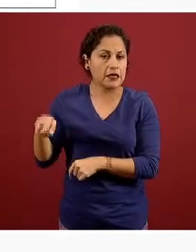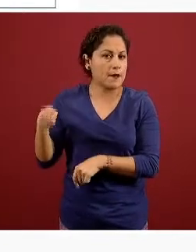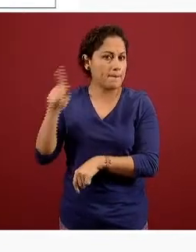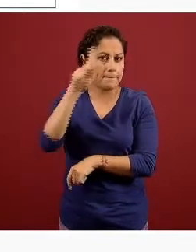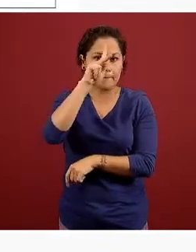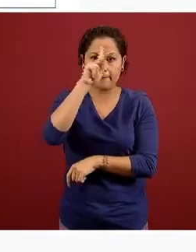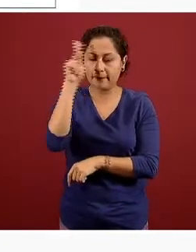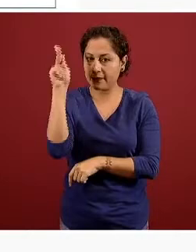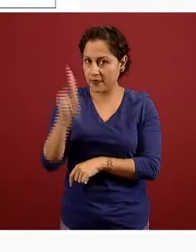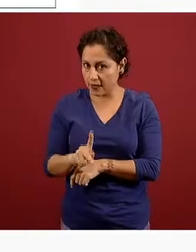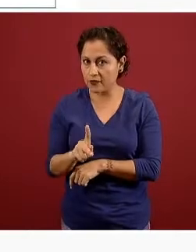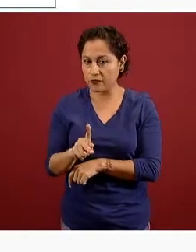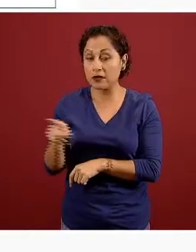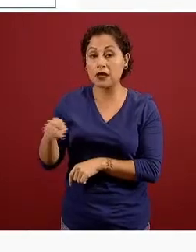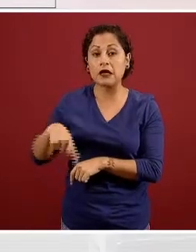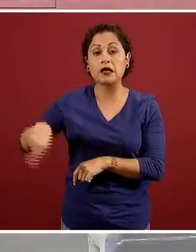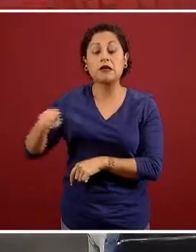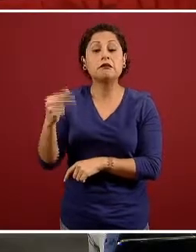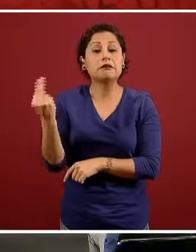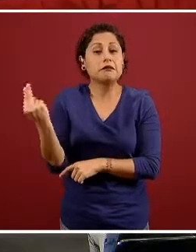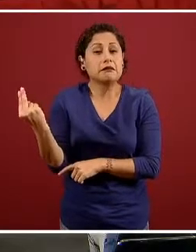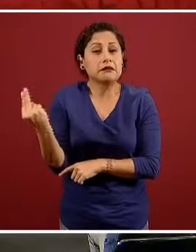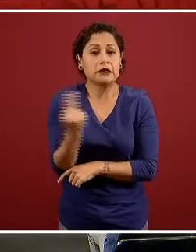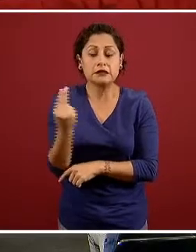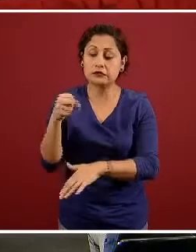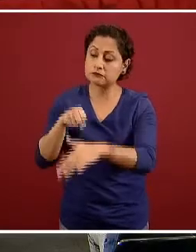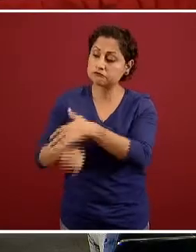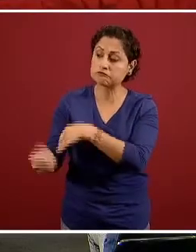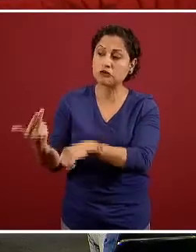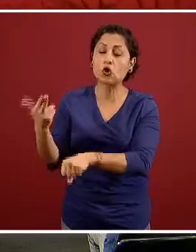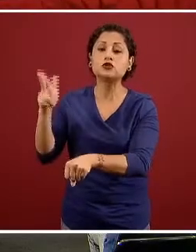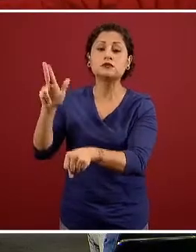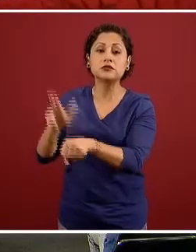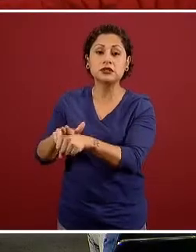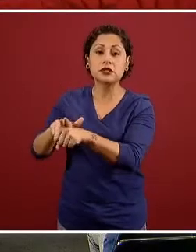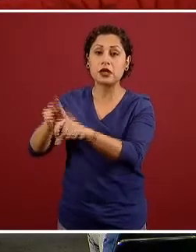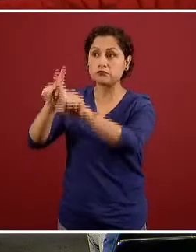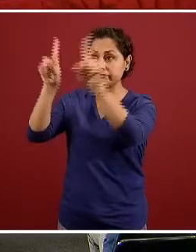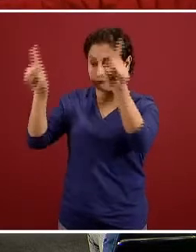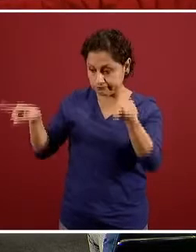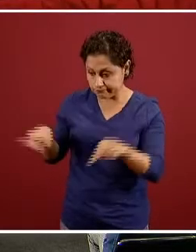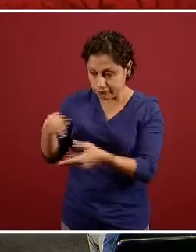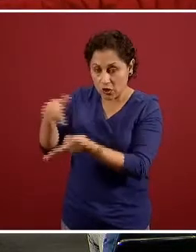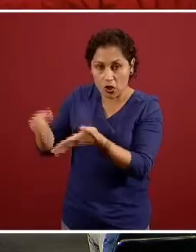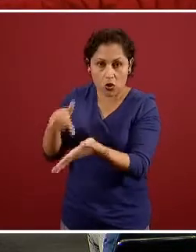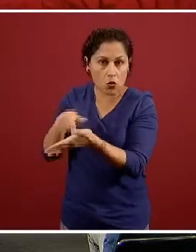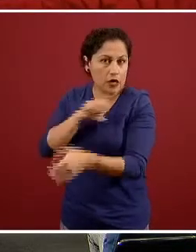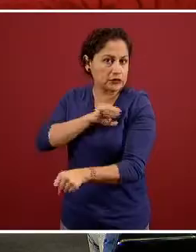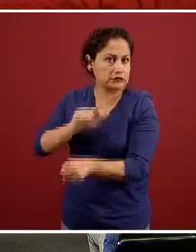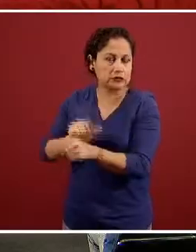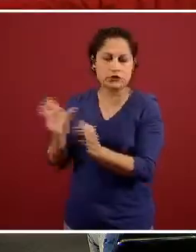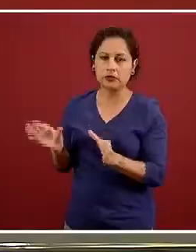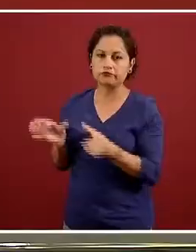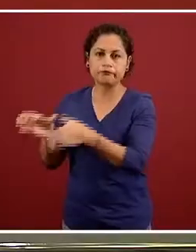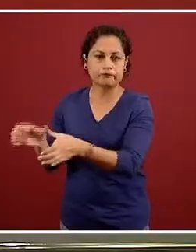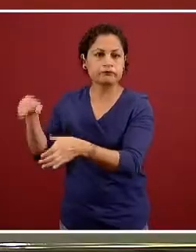graves que requieren de una unidad de terapia intensiva, y esa unidad de terapia